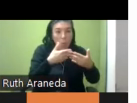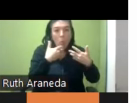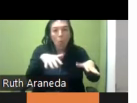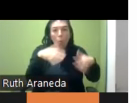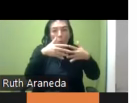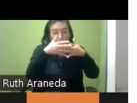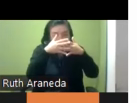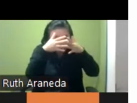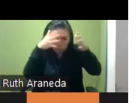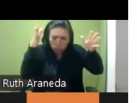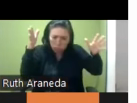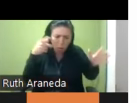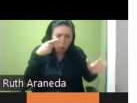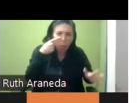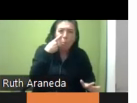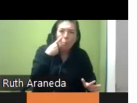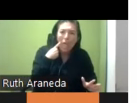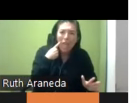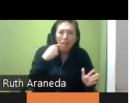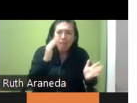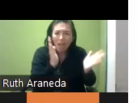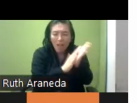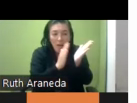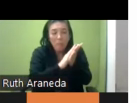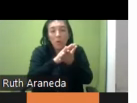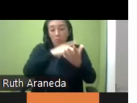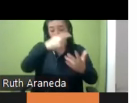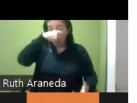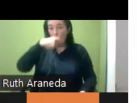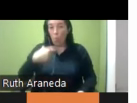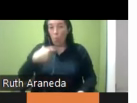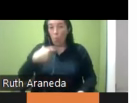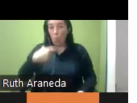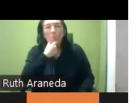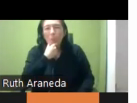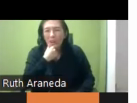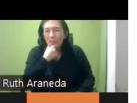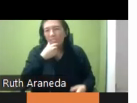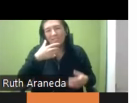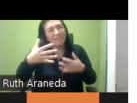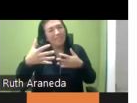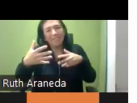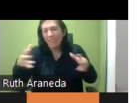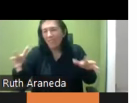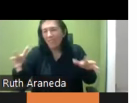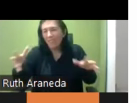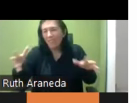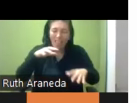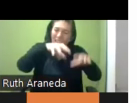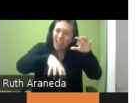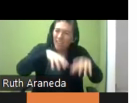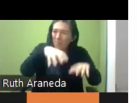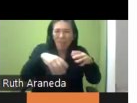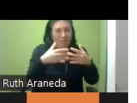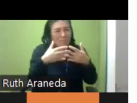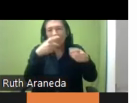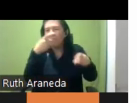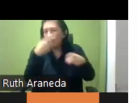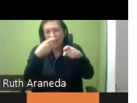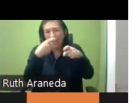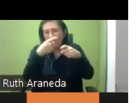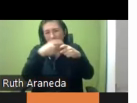de análisis para restos humanos, restos vegetales, animales, minerales, etc.